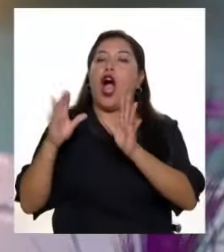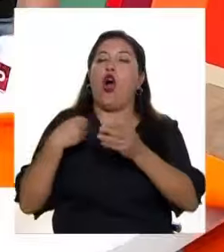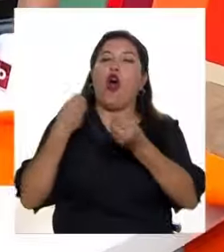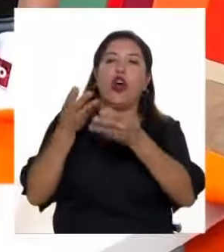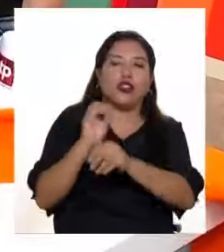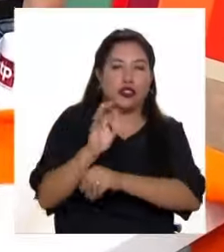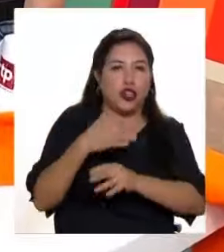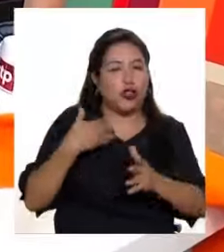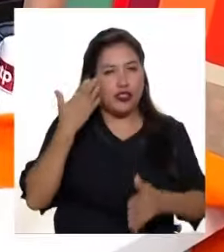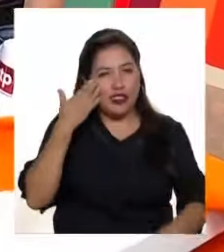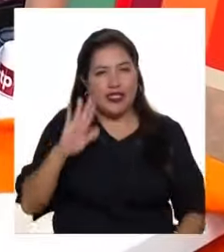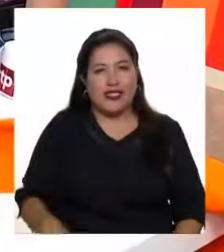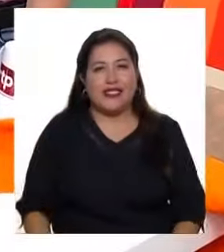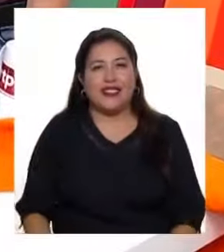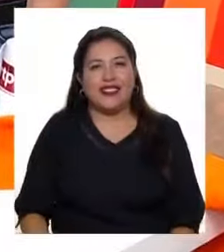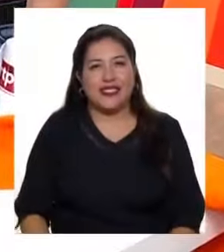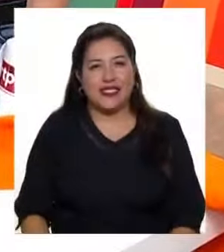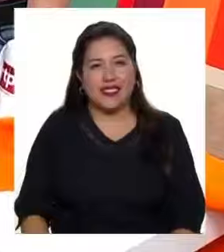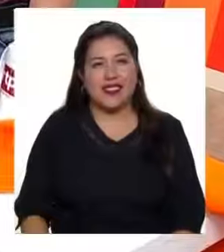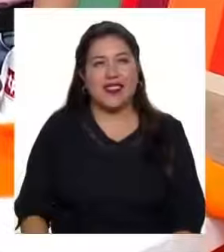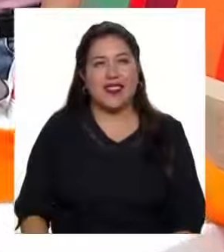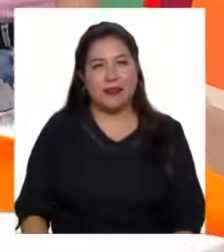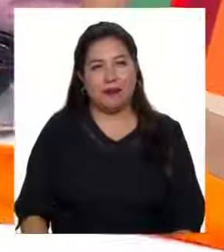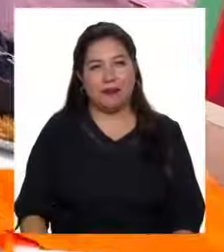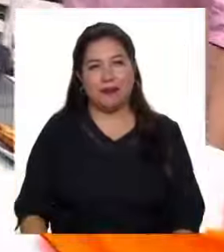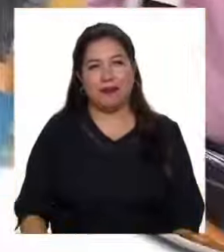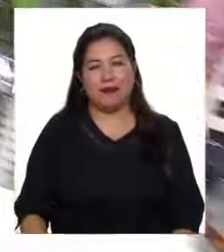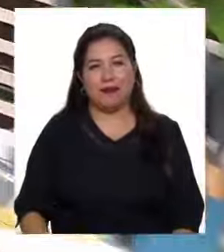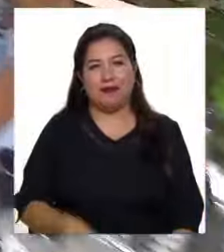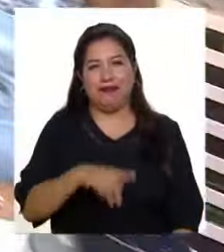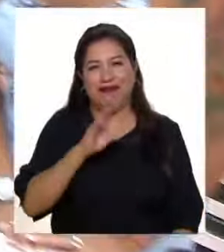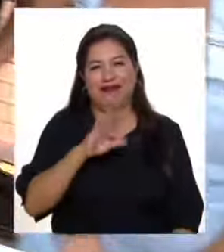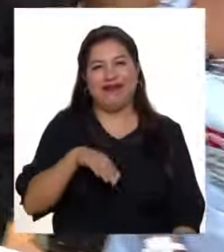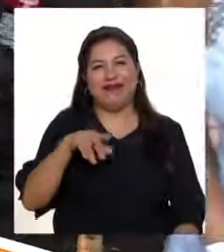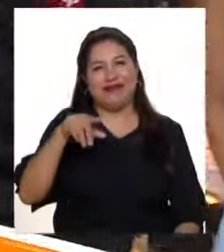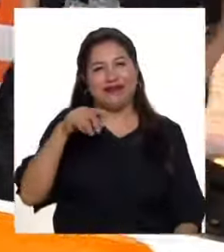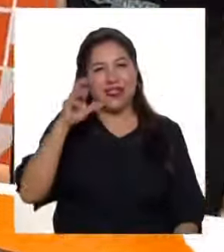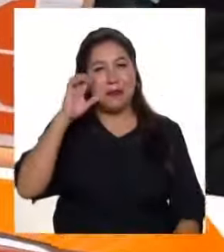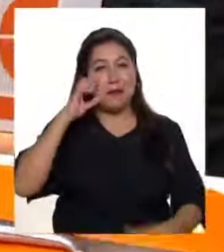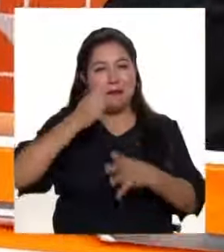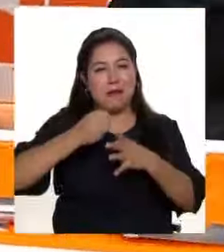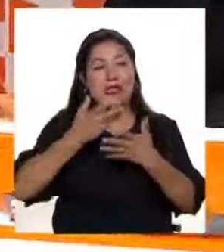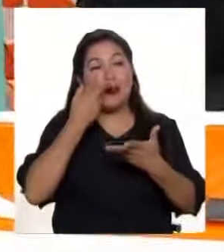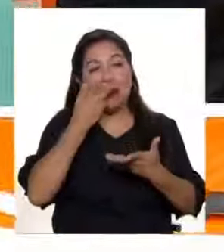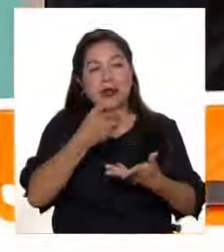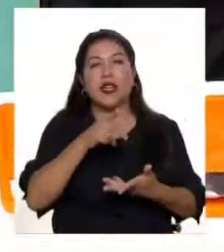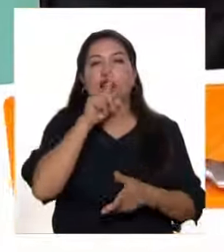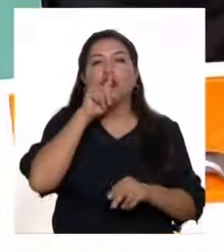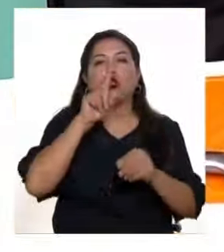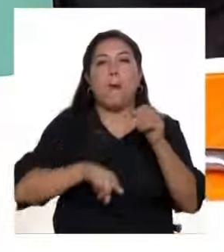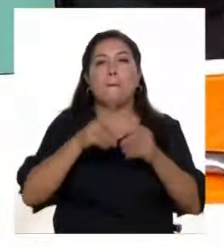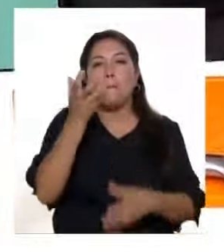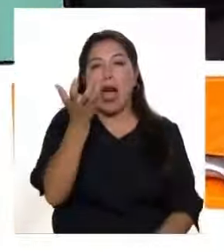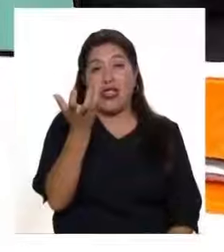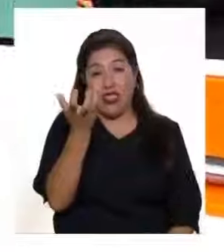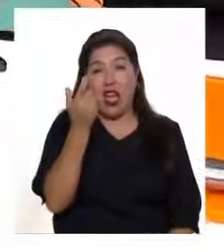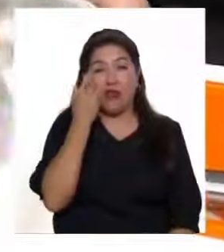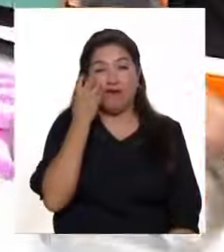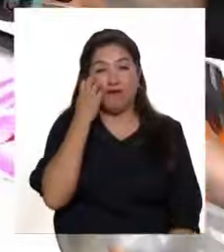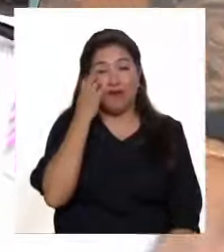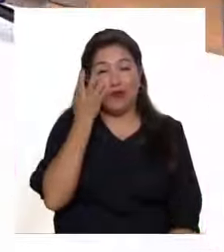dice. Ya, Pisu, ahora sí, a ver. Entra tomate picado, dos tomates picados. En cuadraditos chiquitos. En cuadraditos chiquitos.